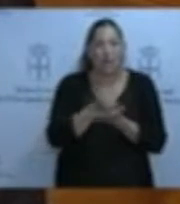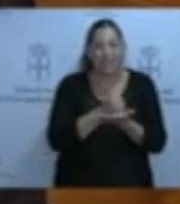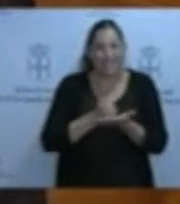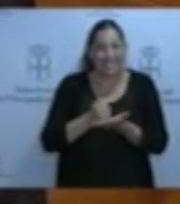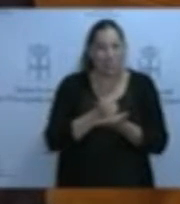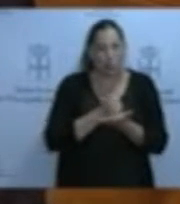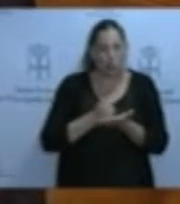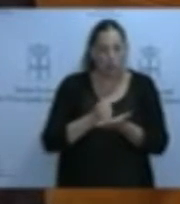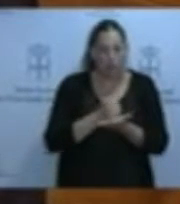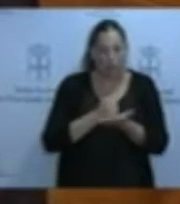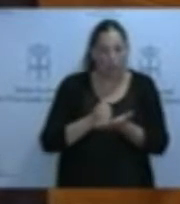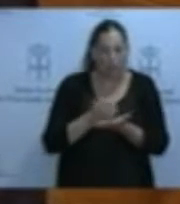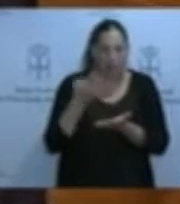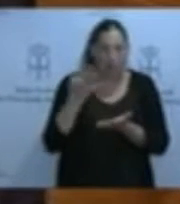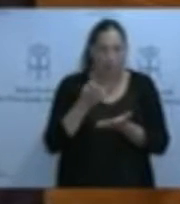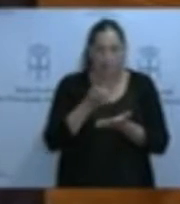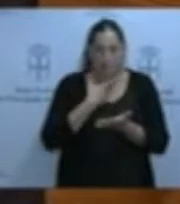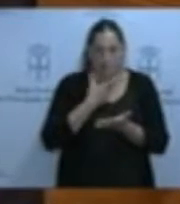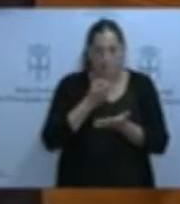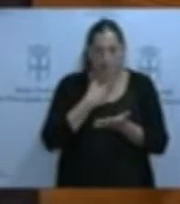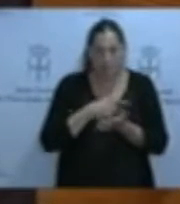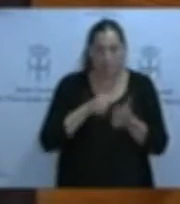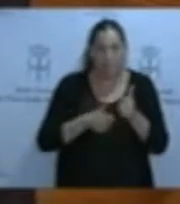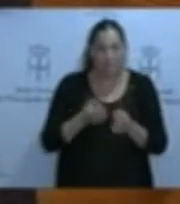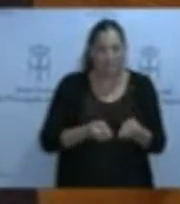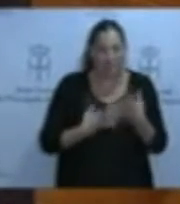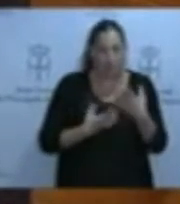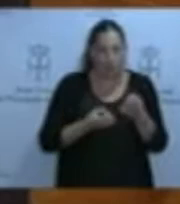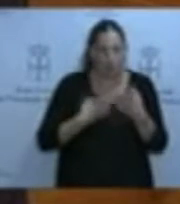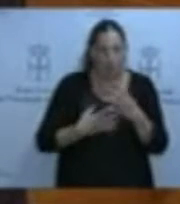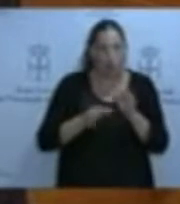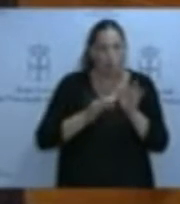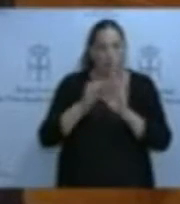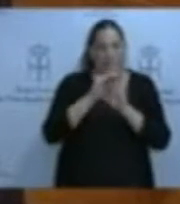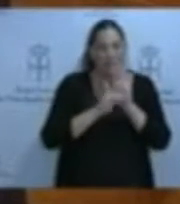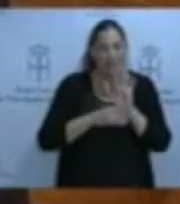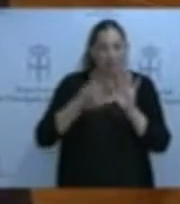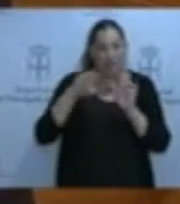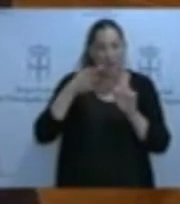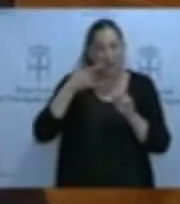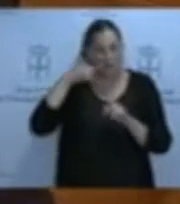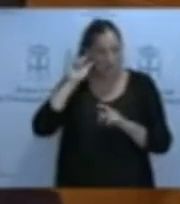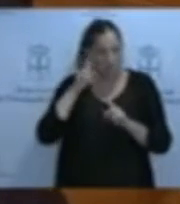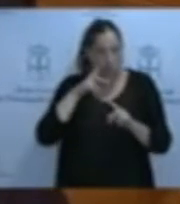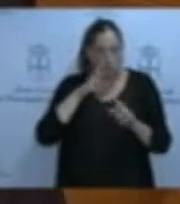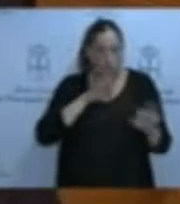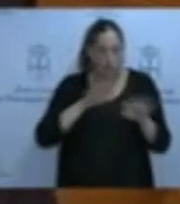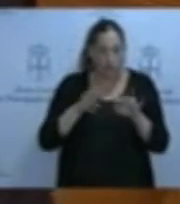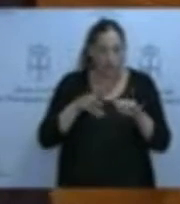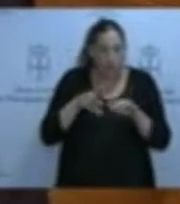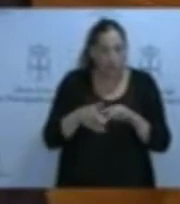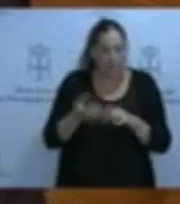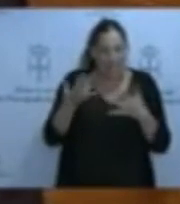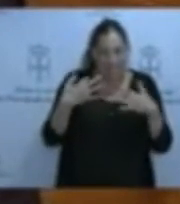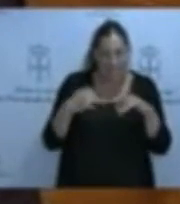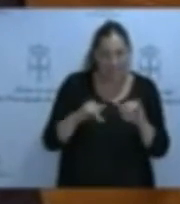de información ni ninguna medida de prevención de riesgos. Mismo riesgo al que se somete a los residentes, los que además sufren